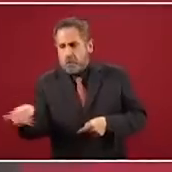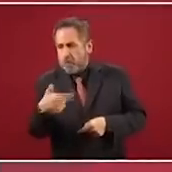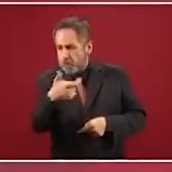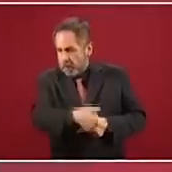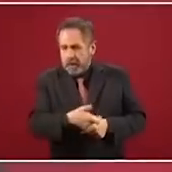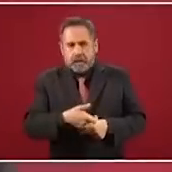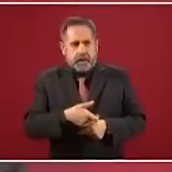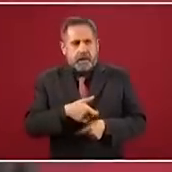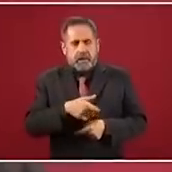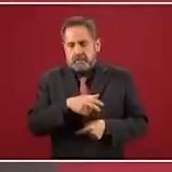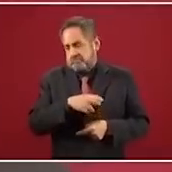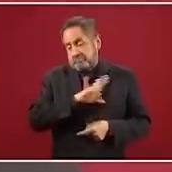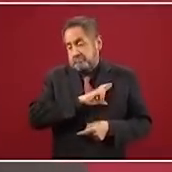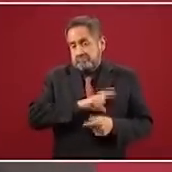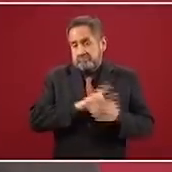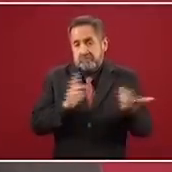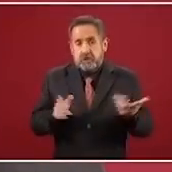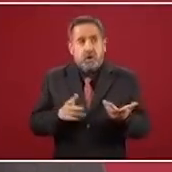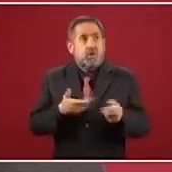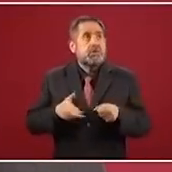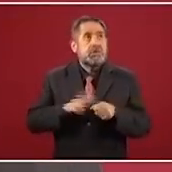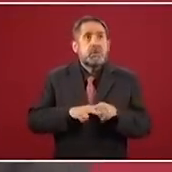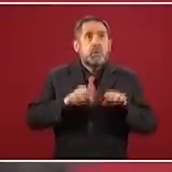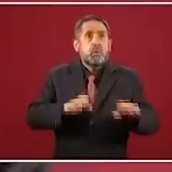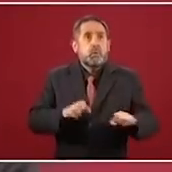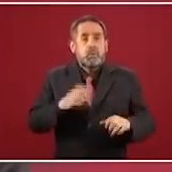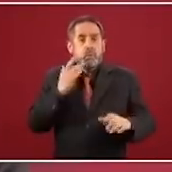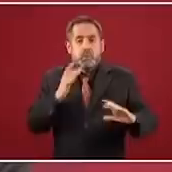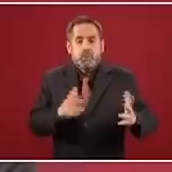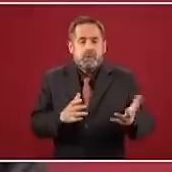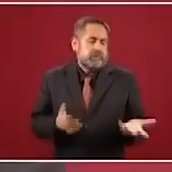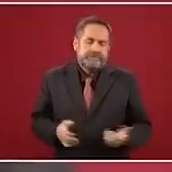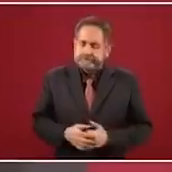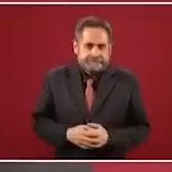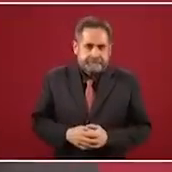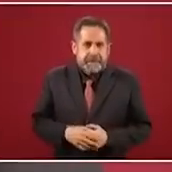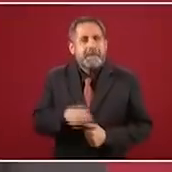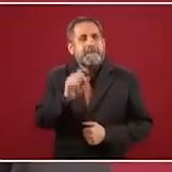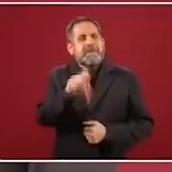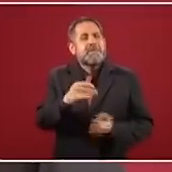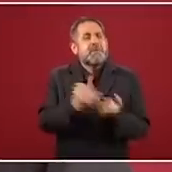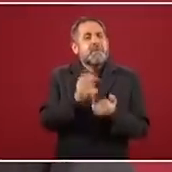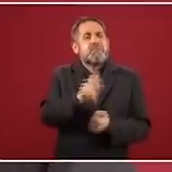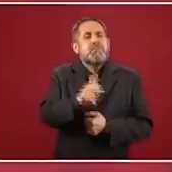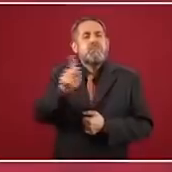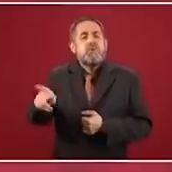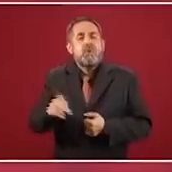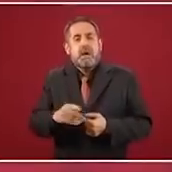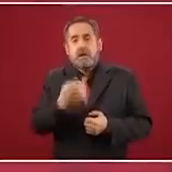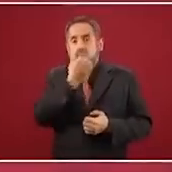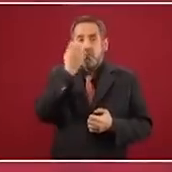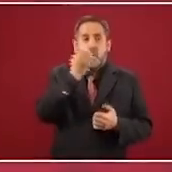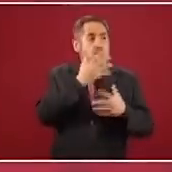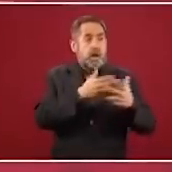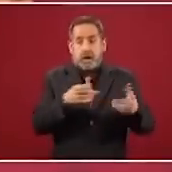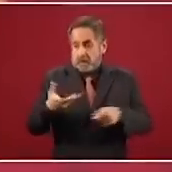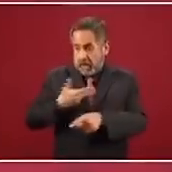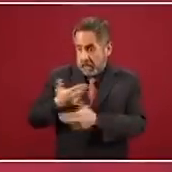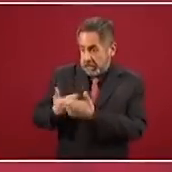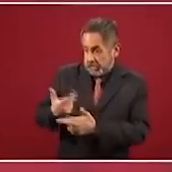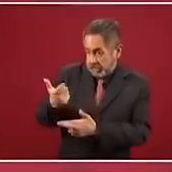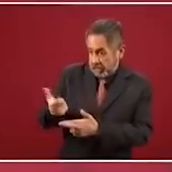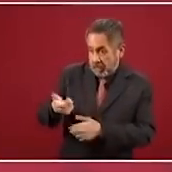y estar en una buena clínica. Es lo mismo en el caso de la educación, que estudie el que tenga para